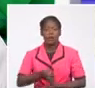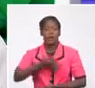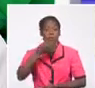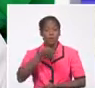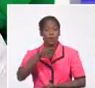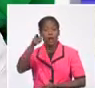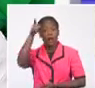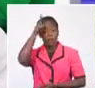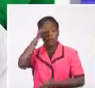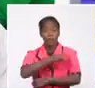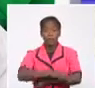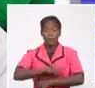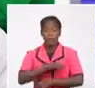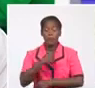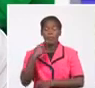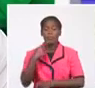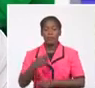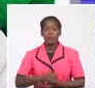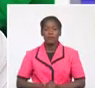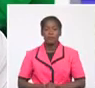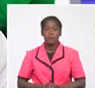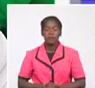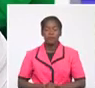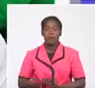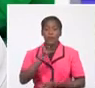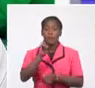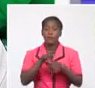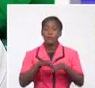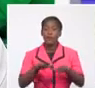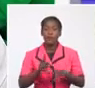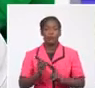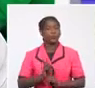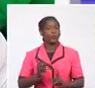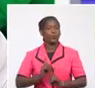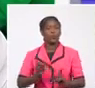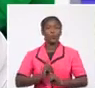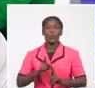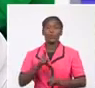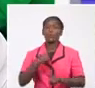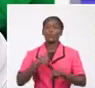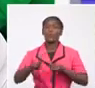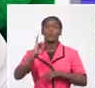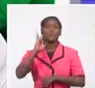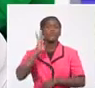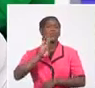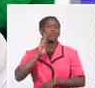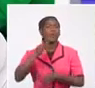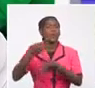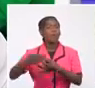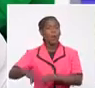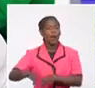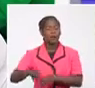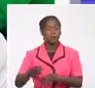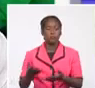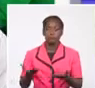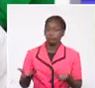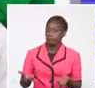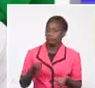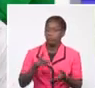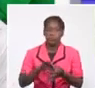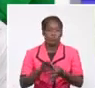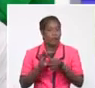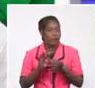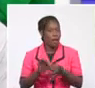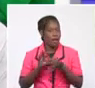una bacteria y que habían logrado una evolución favorable de los pacientes, como es natural, con